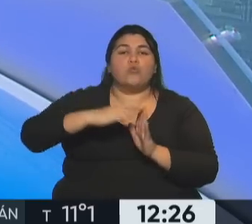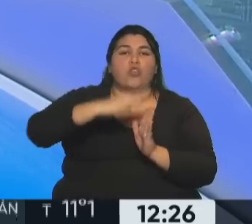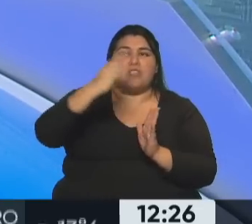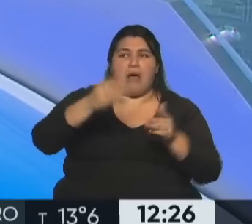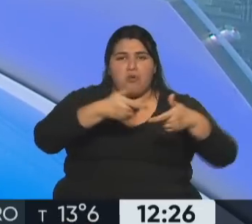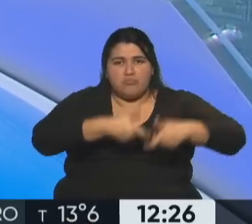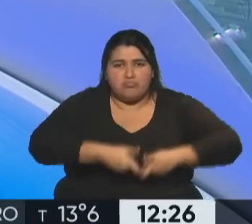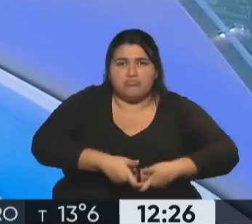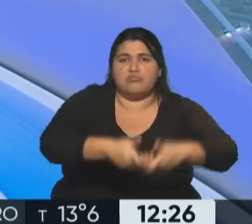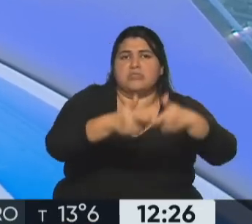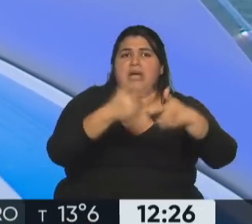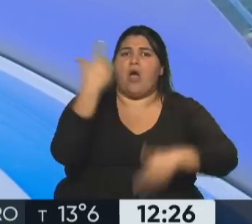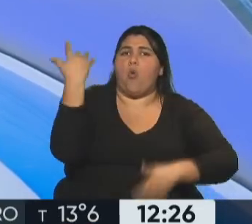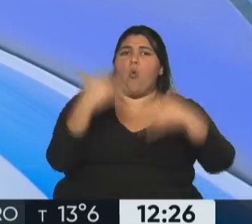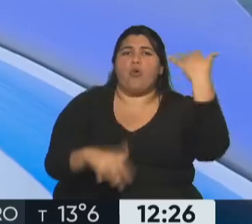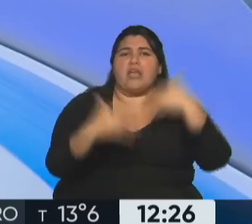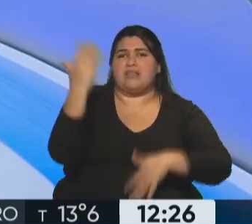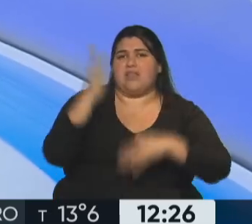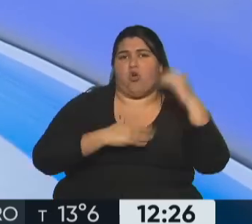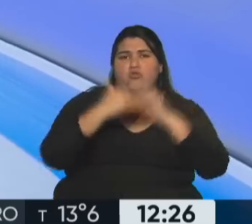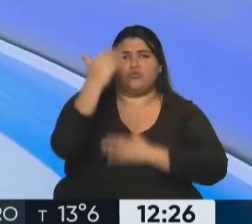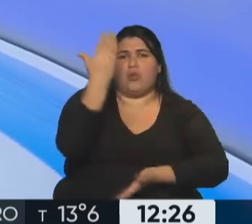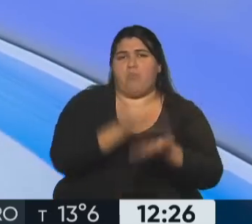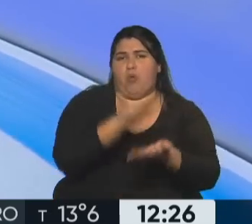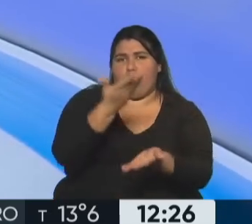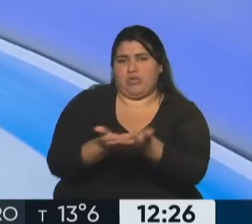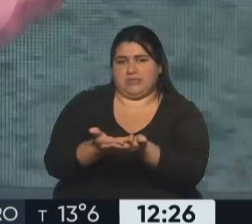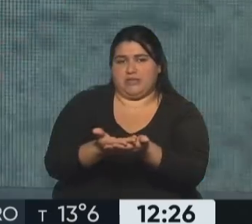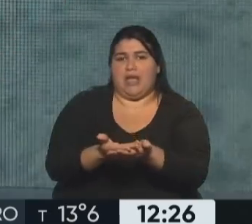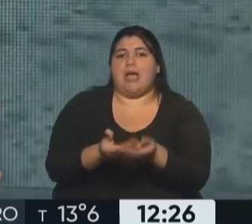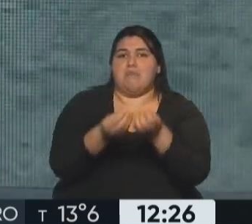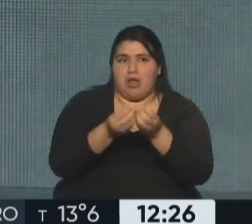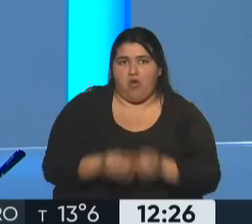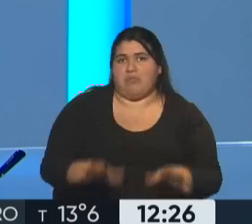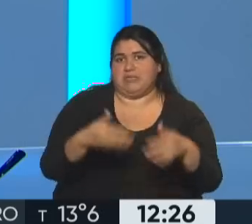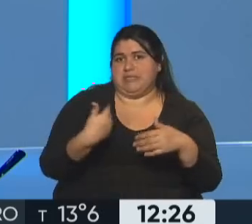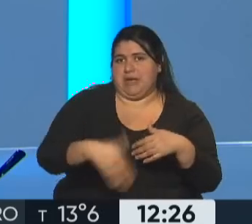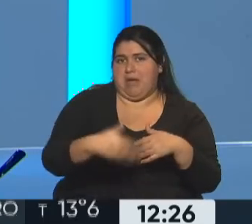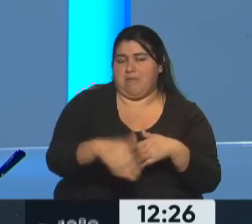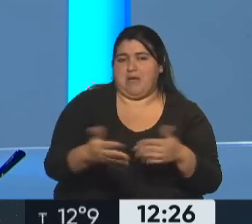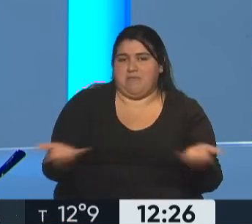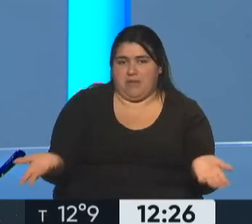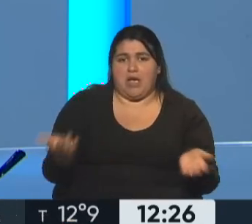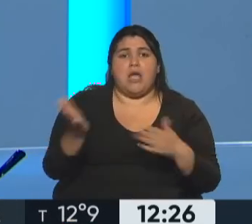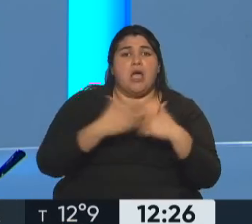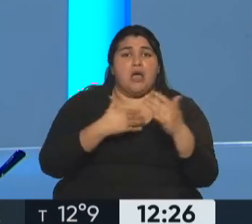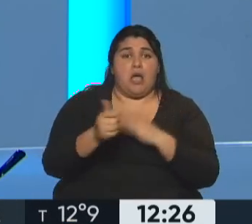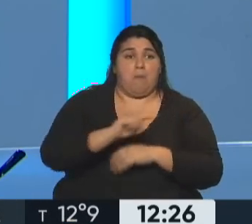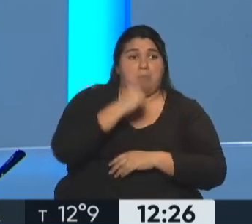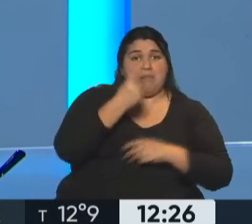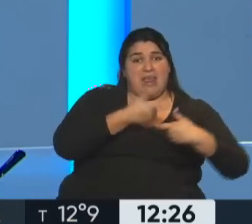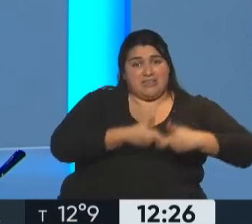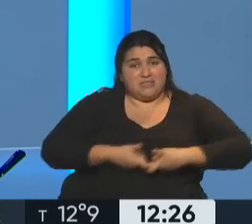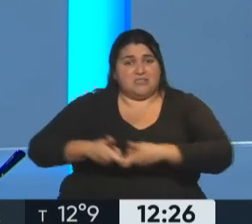que pide la masa que apurarán ya la licitación del segundo gramo puede empezar las obras claro las obras sobre el primer tramo pero ahora